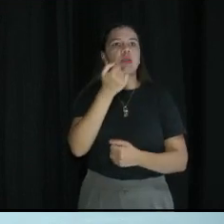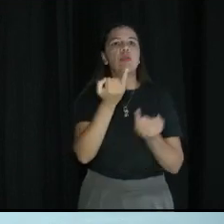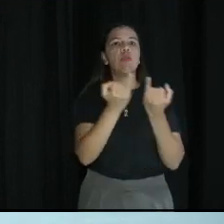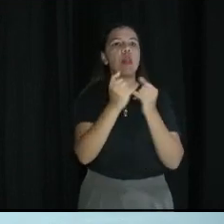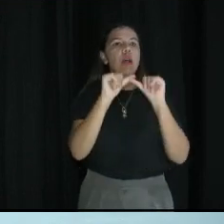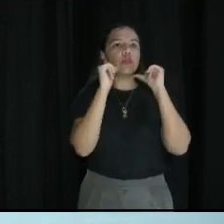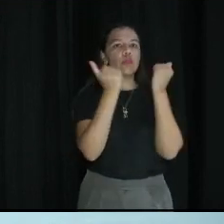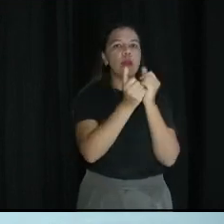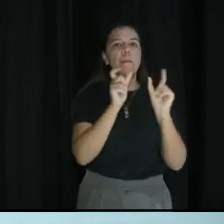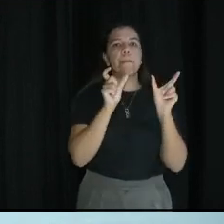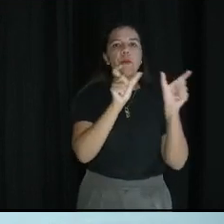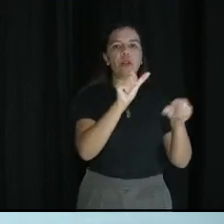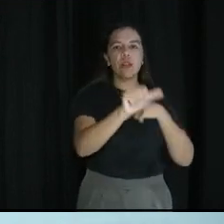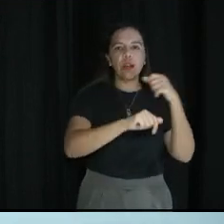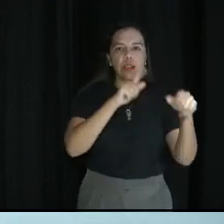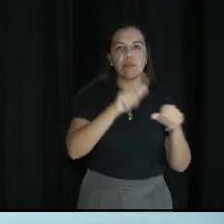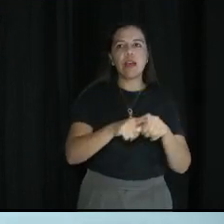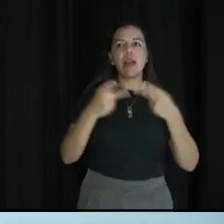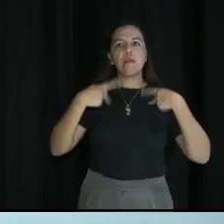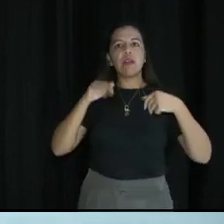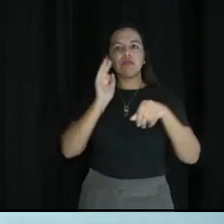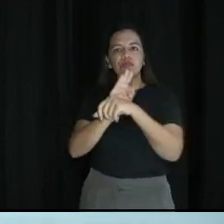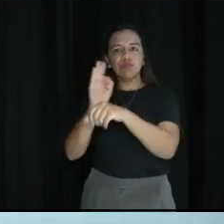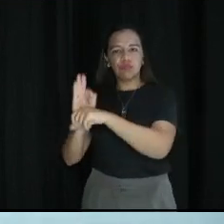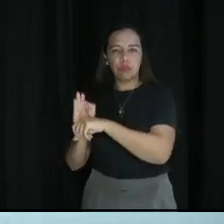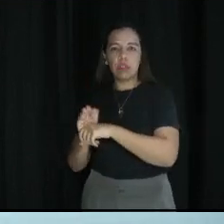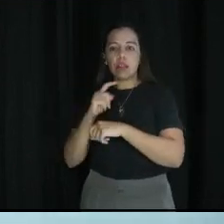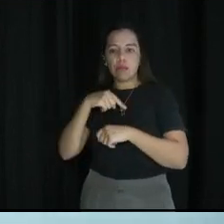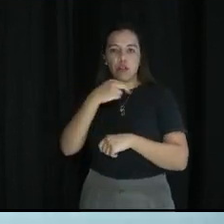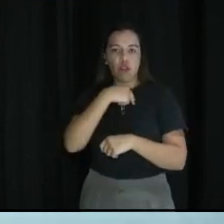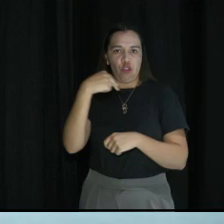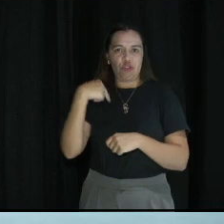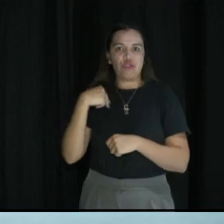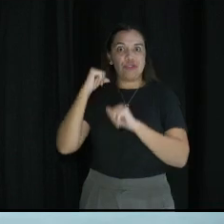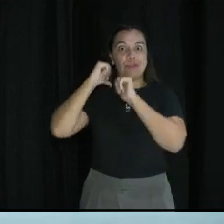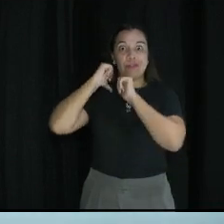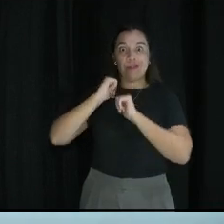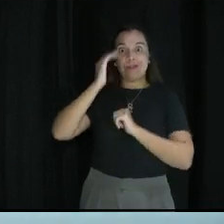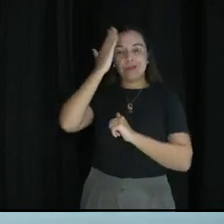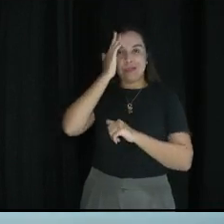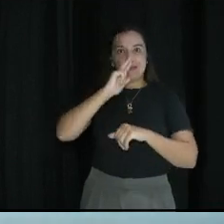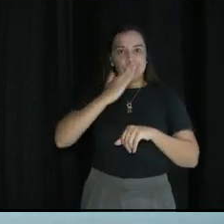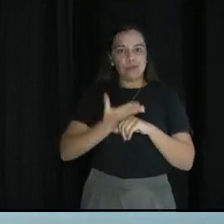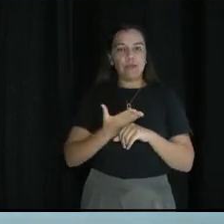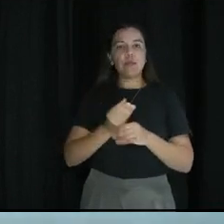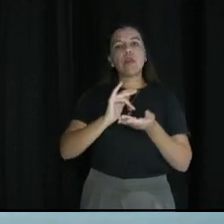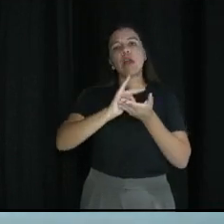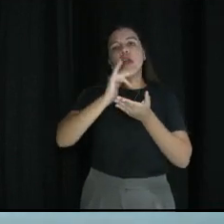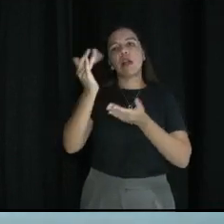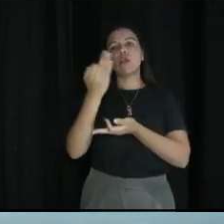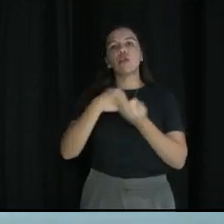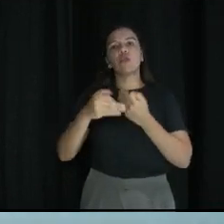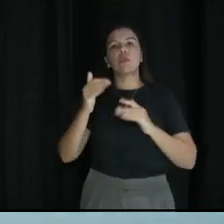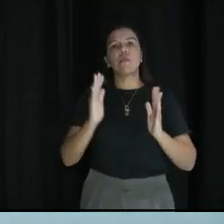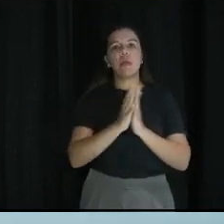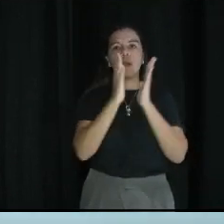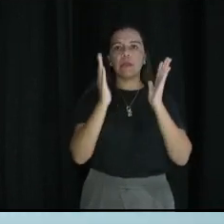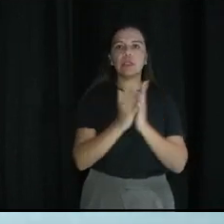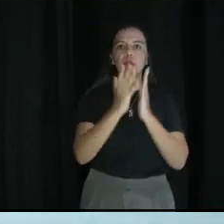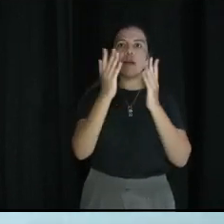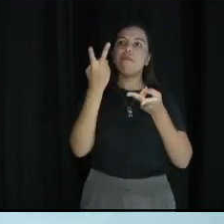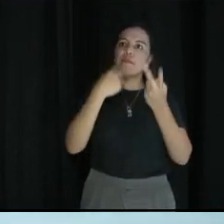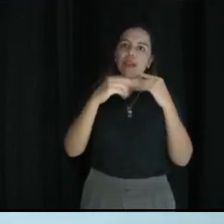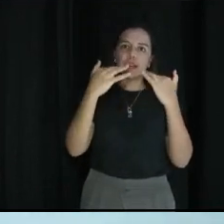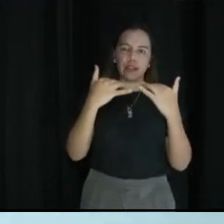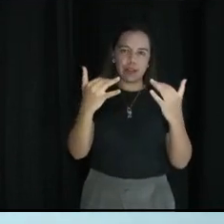animales, activistas del gremio y nosotros como autoridad. Gracias por participar, gracias por estar aquí